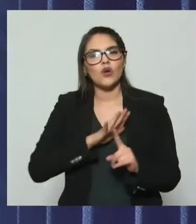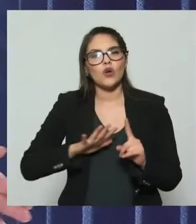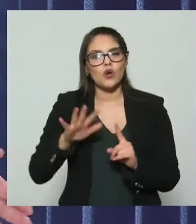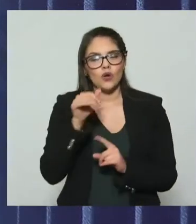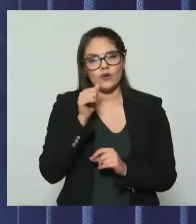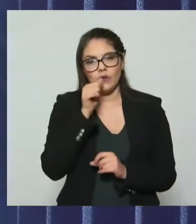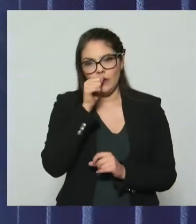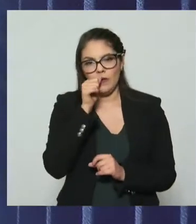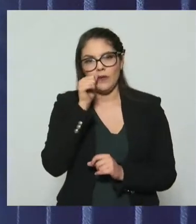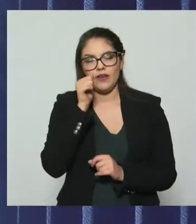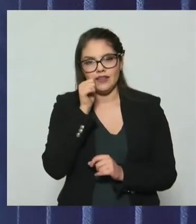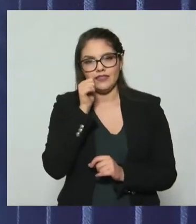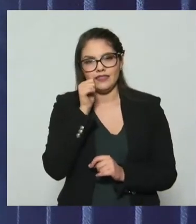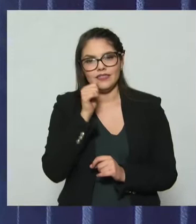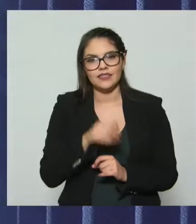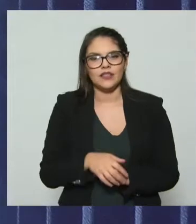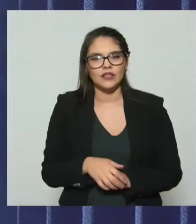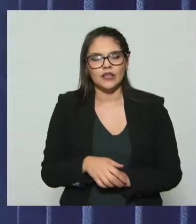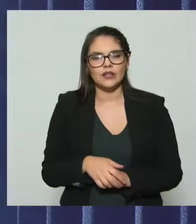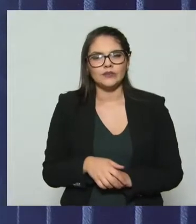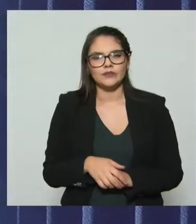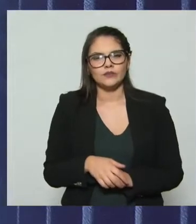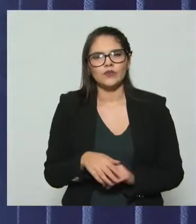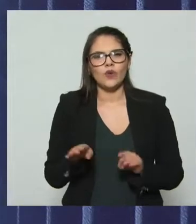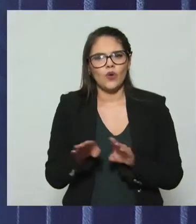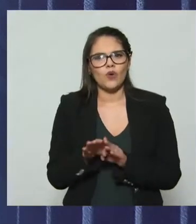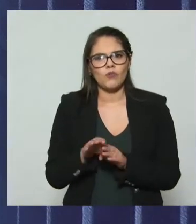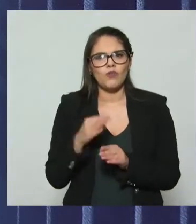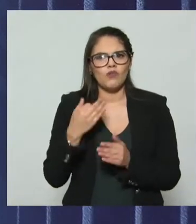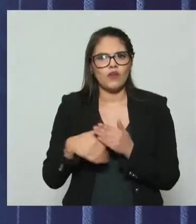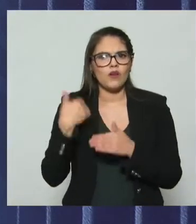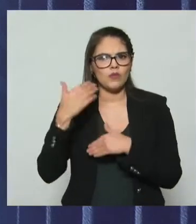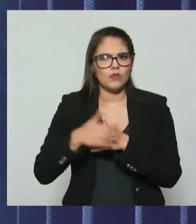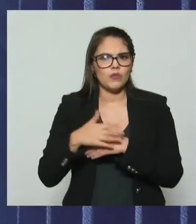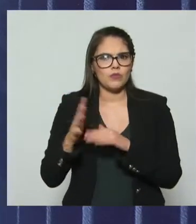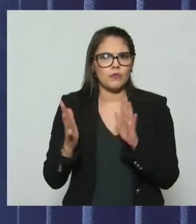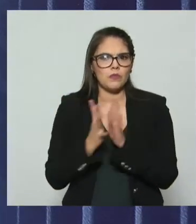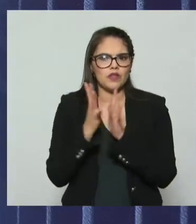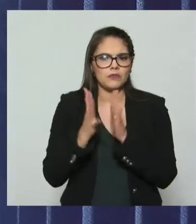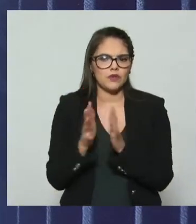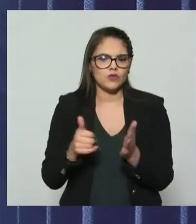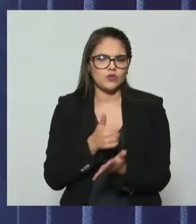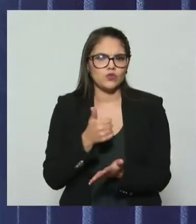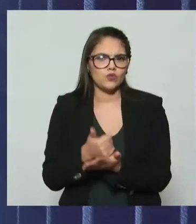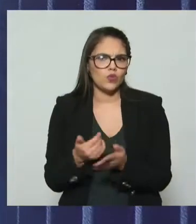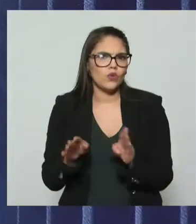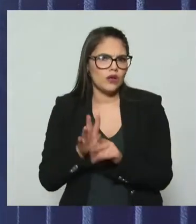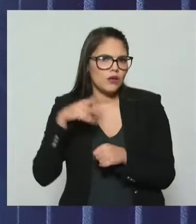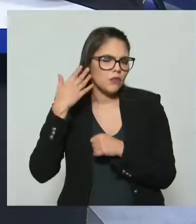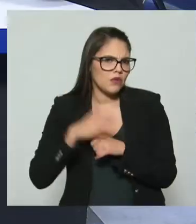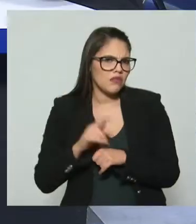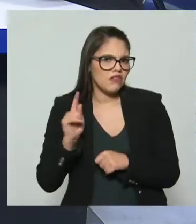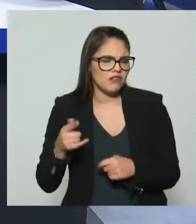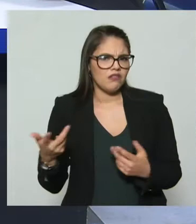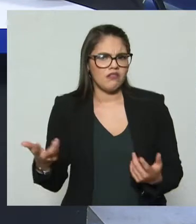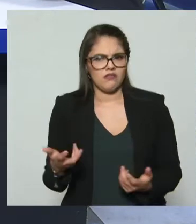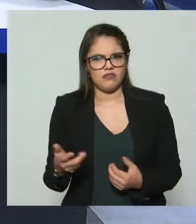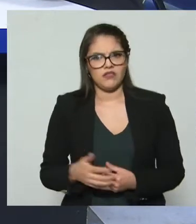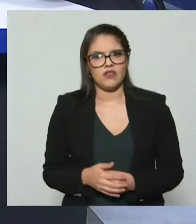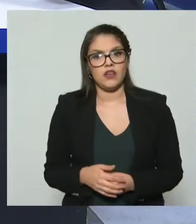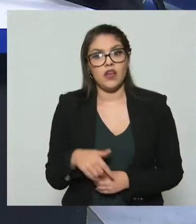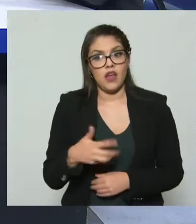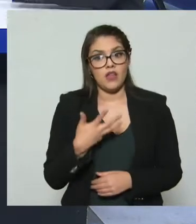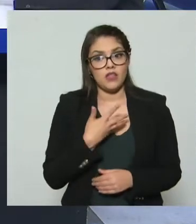de participación ciudadana. ¿Cómo finalmente va a quedar ese asunto? Pues en este momento, como está, es dadas las reglas para